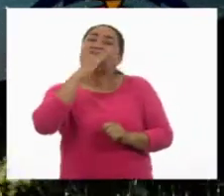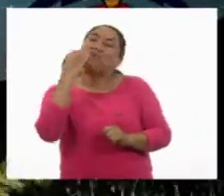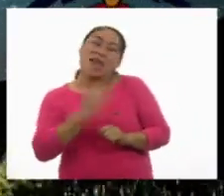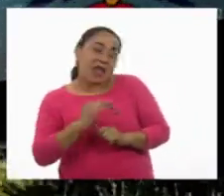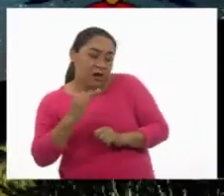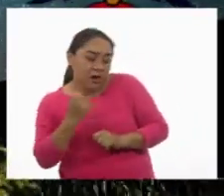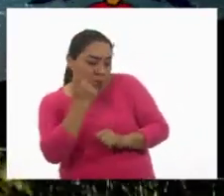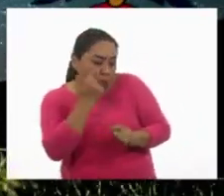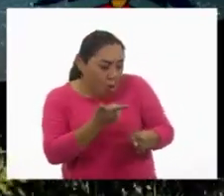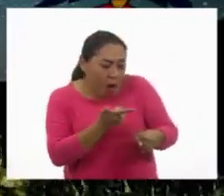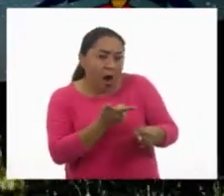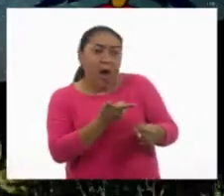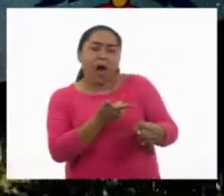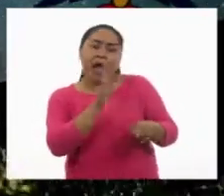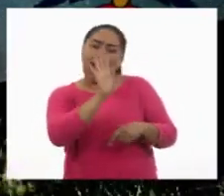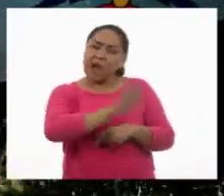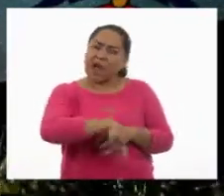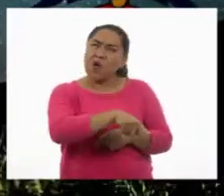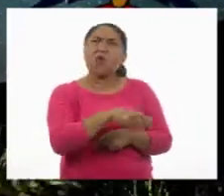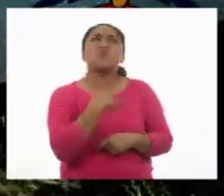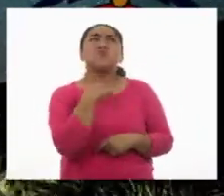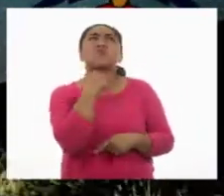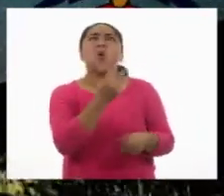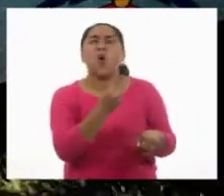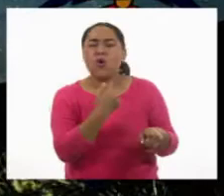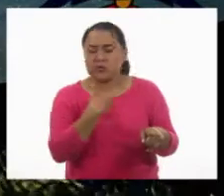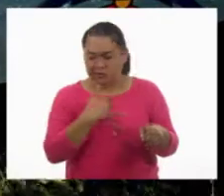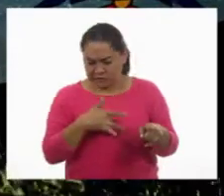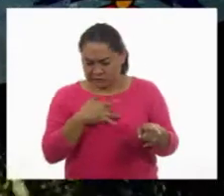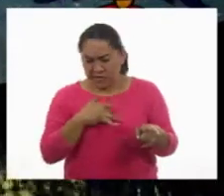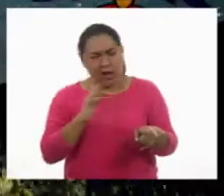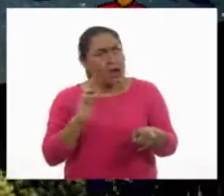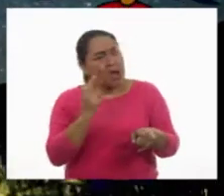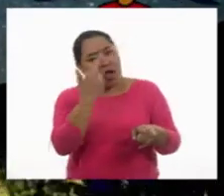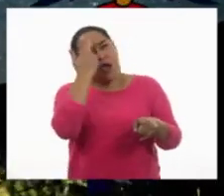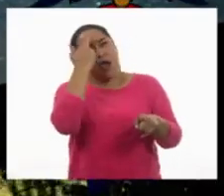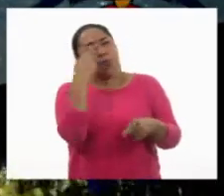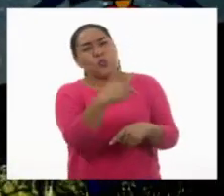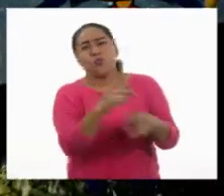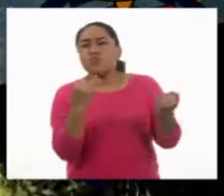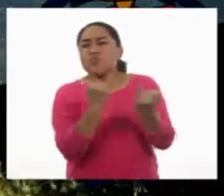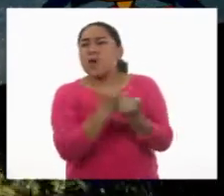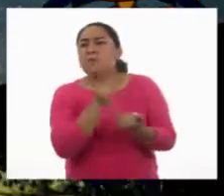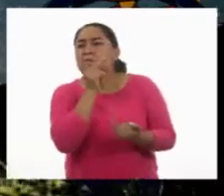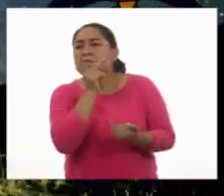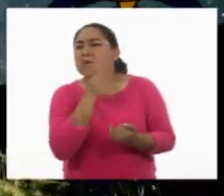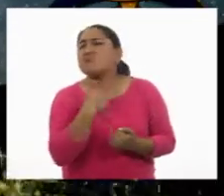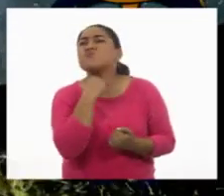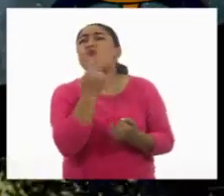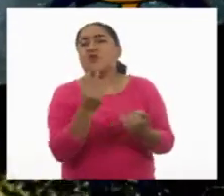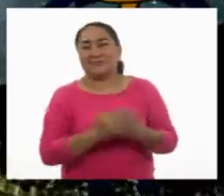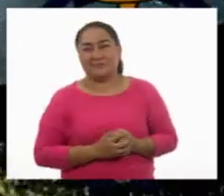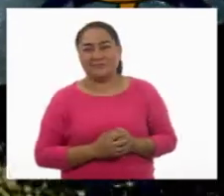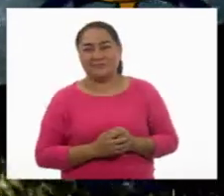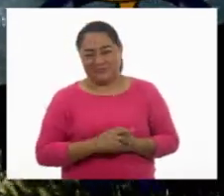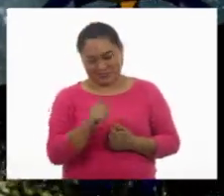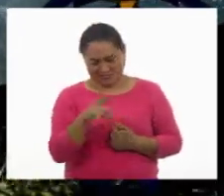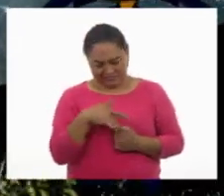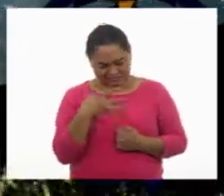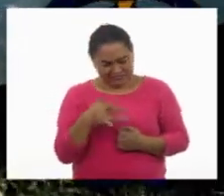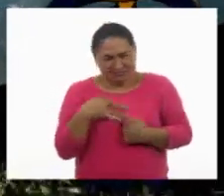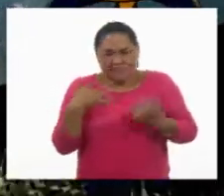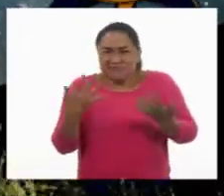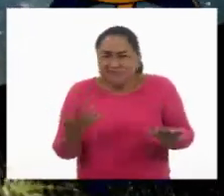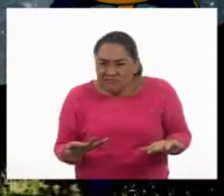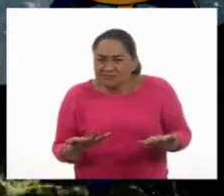dijo: ¡Ay, tu voz me recuerda mucho a la voz de tu papá! ¿Te has preguntado de